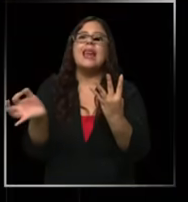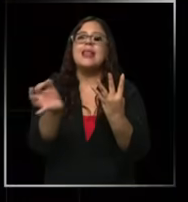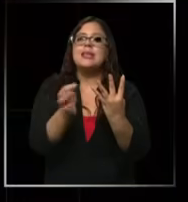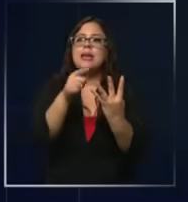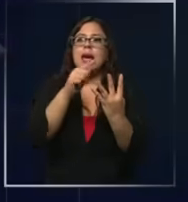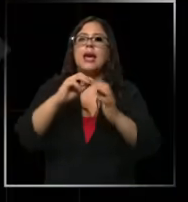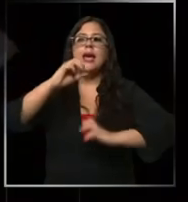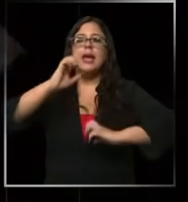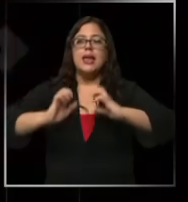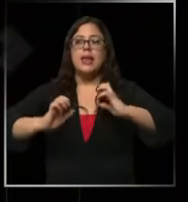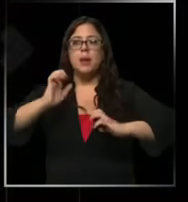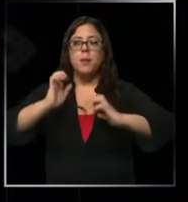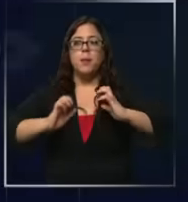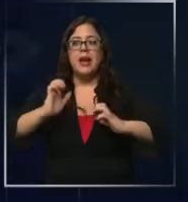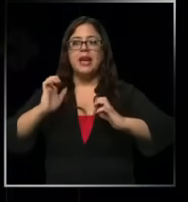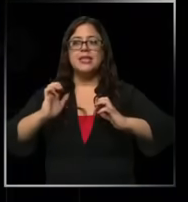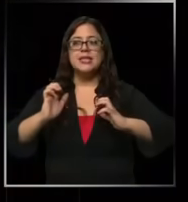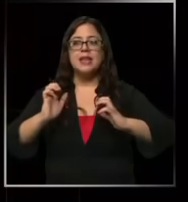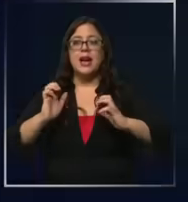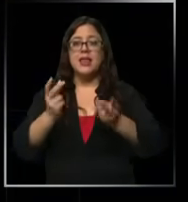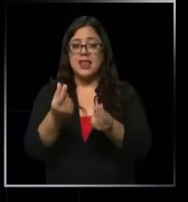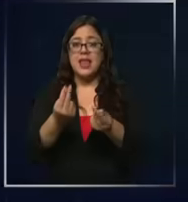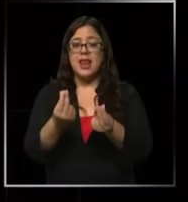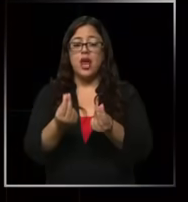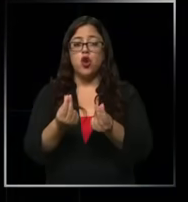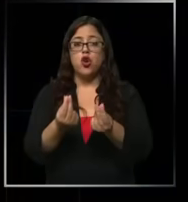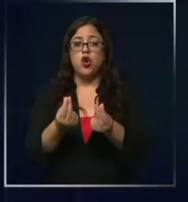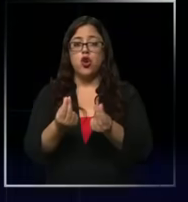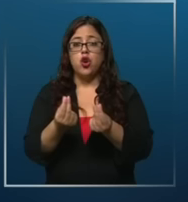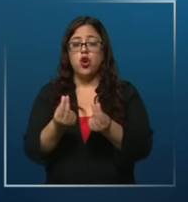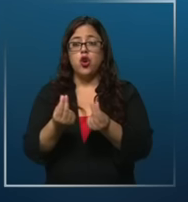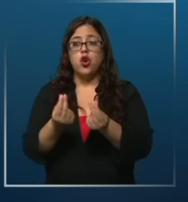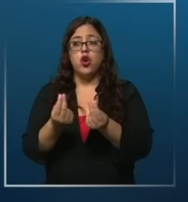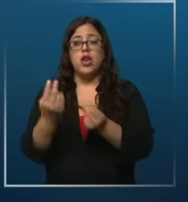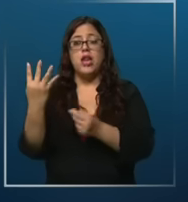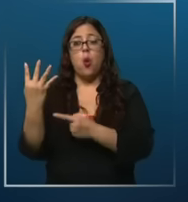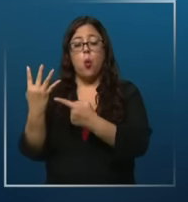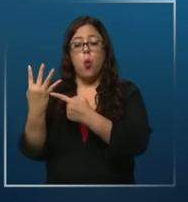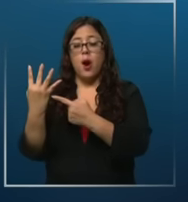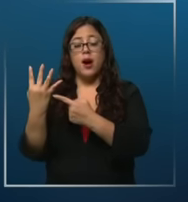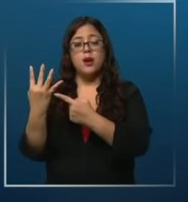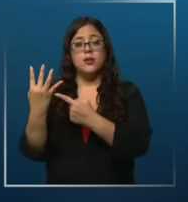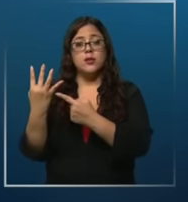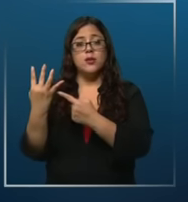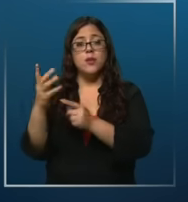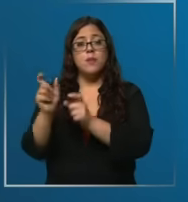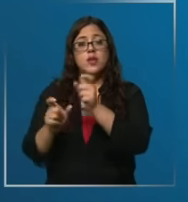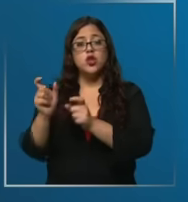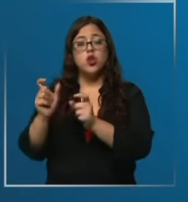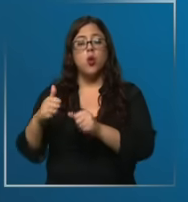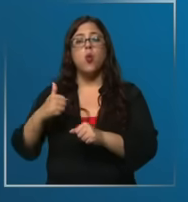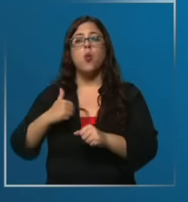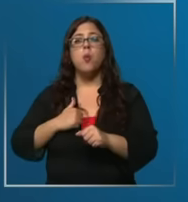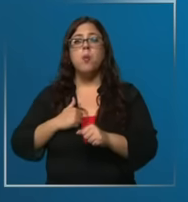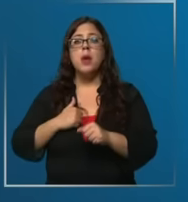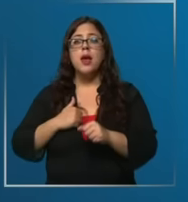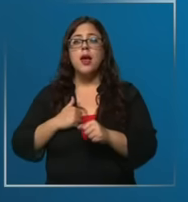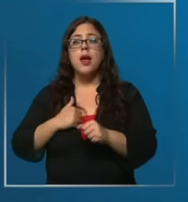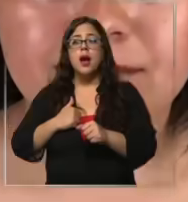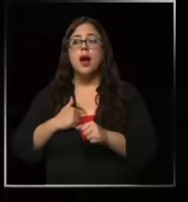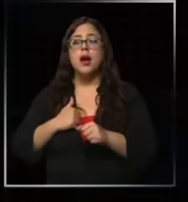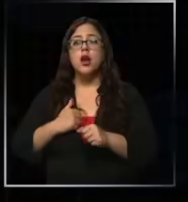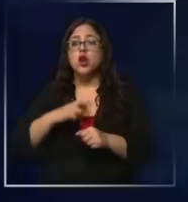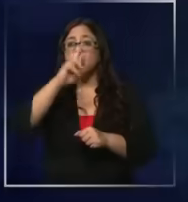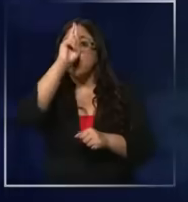la empresa de valor y otros 4 personas que cumplían la función no